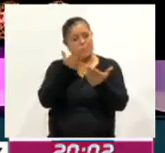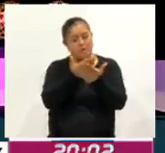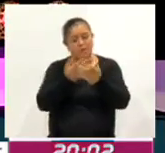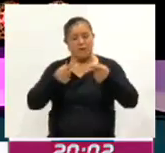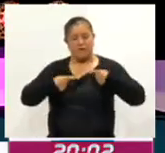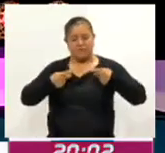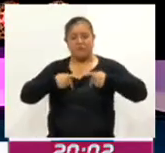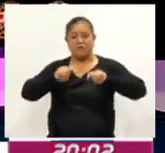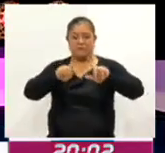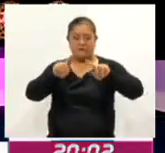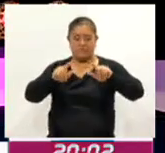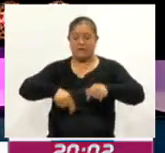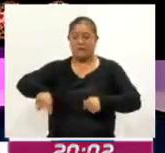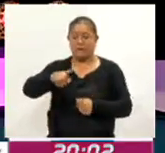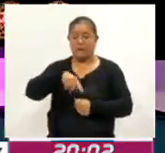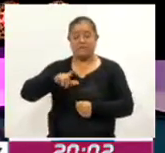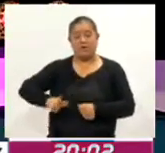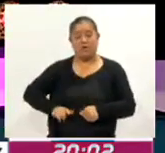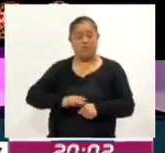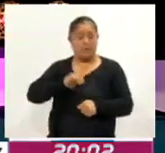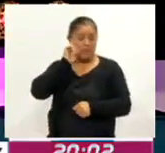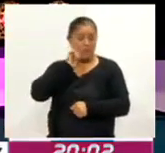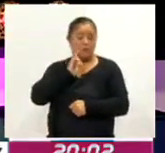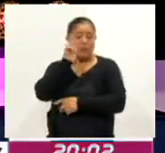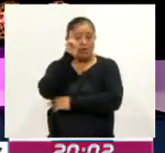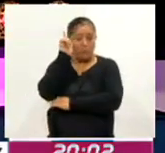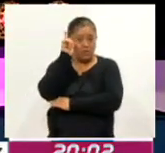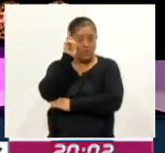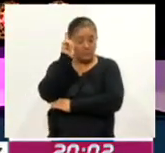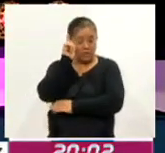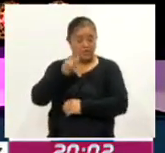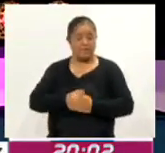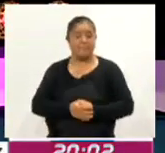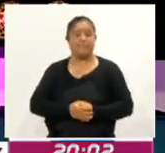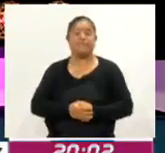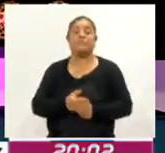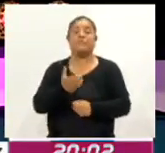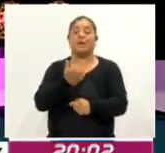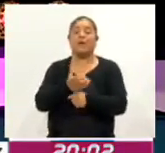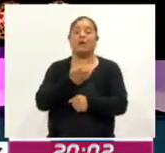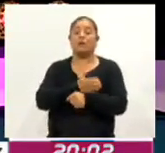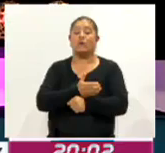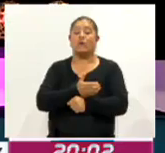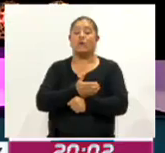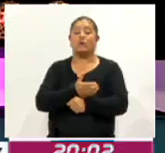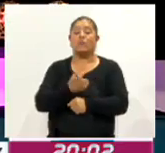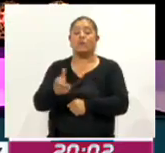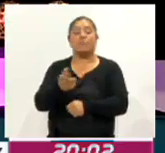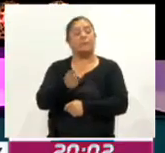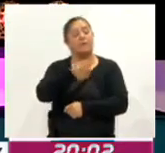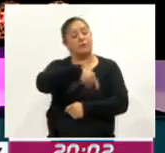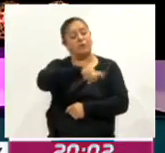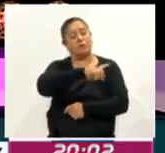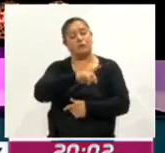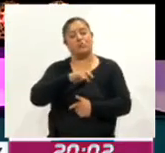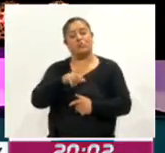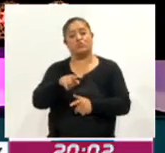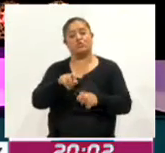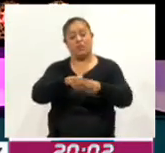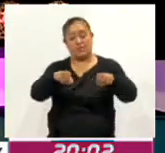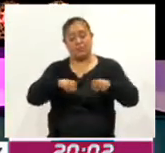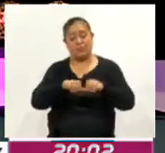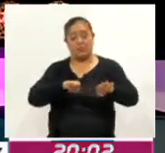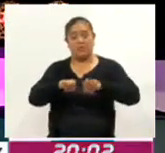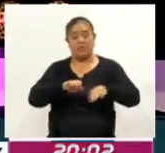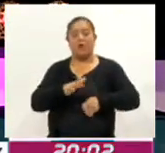ciudadanos tlaxcaltecas. La gobernadora Lorena Cuellar Cisneros, acompañada de su gabinete legal y ampliado, realizó